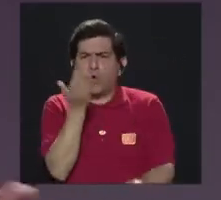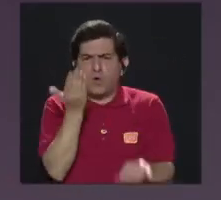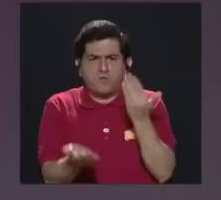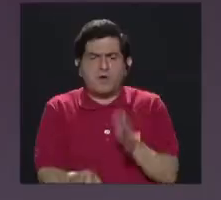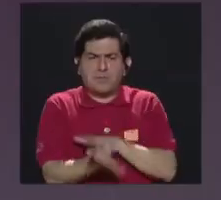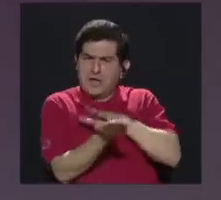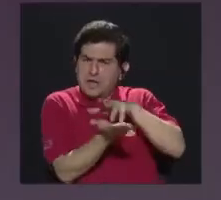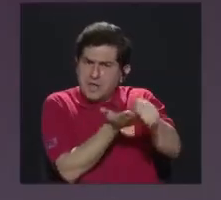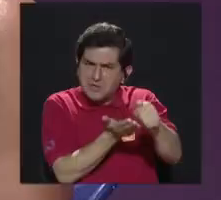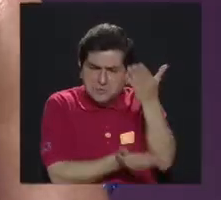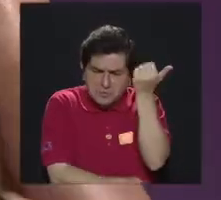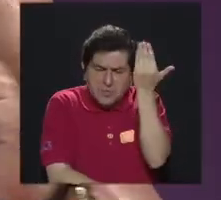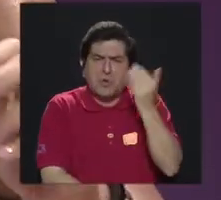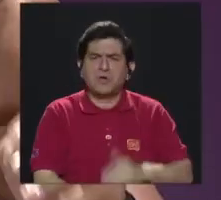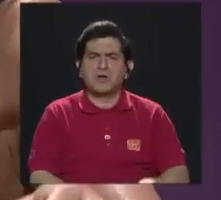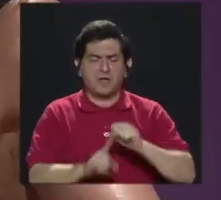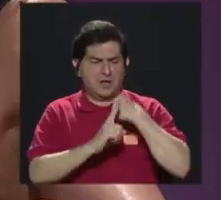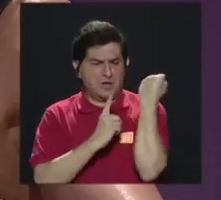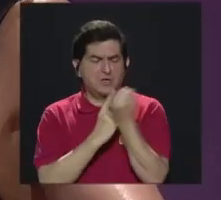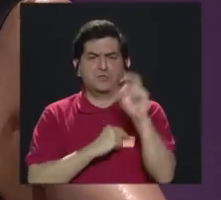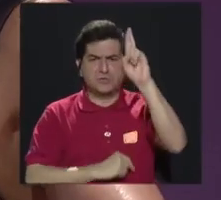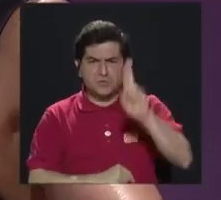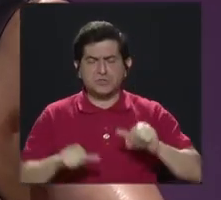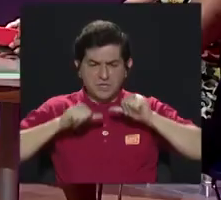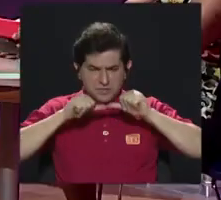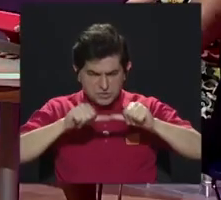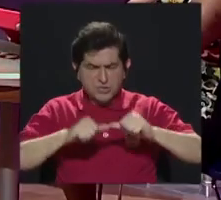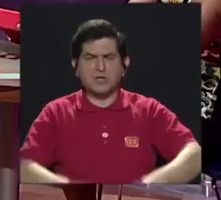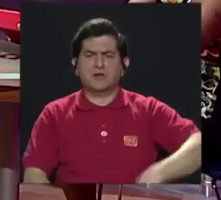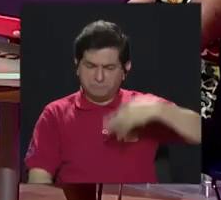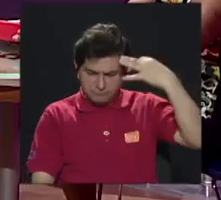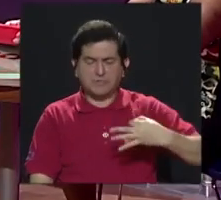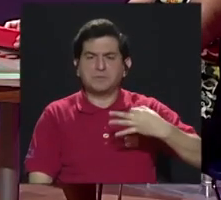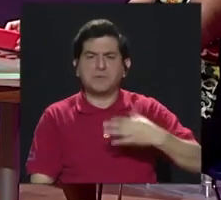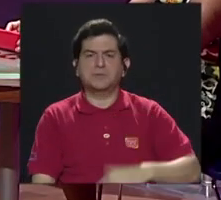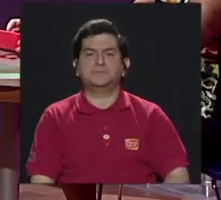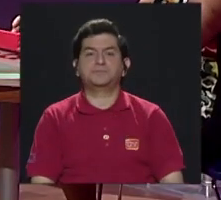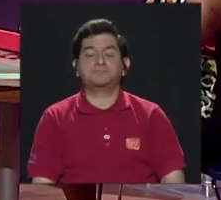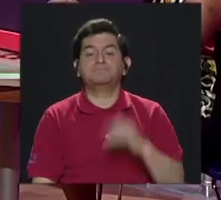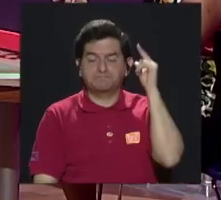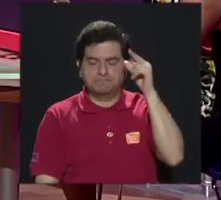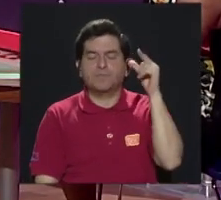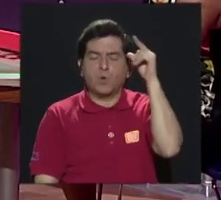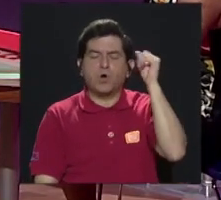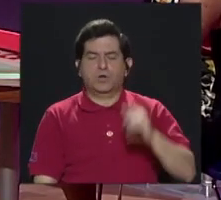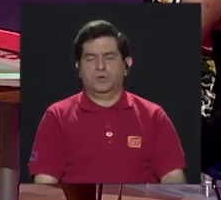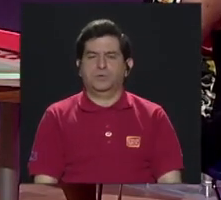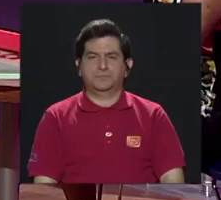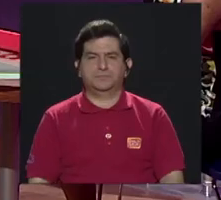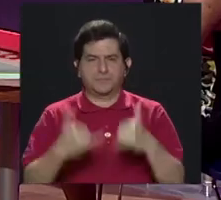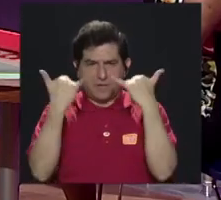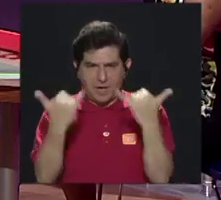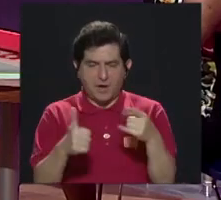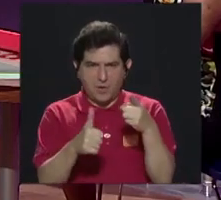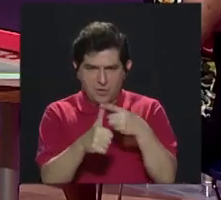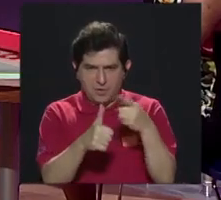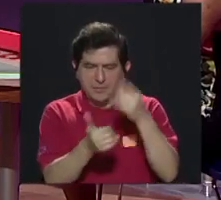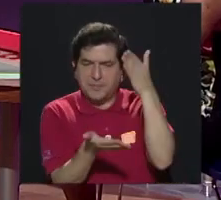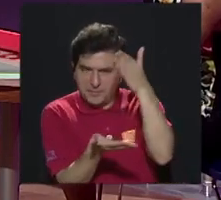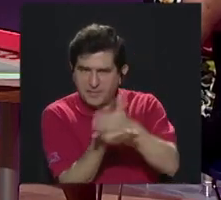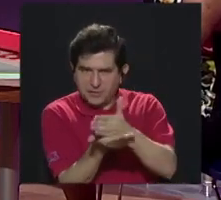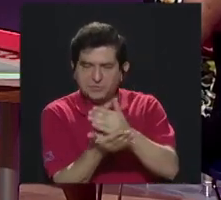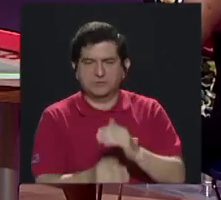se destruyeron, o sea, la sociedad costarricense sigue en pie, sólida, me parece. Sin duda. Tenemos que ir a nuestro primer